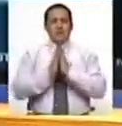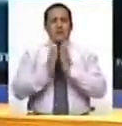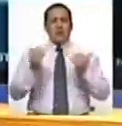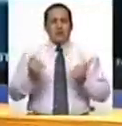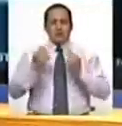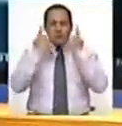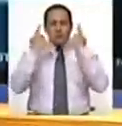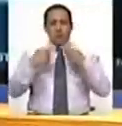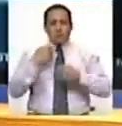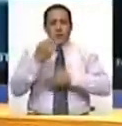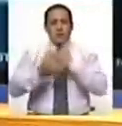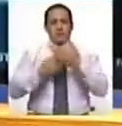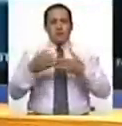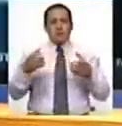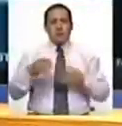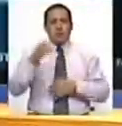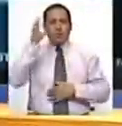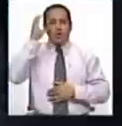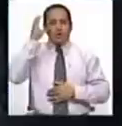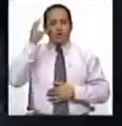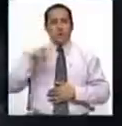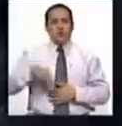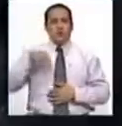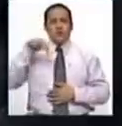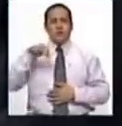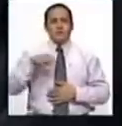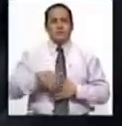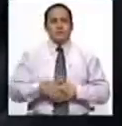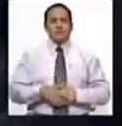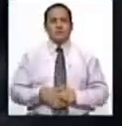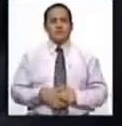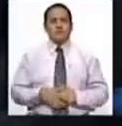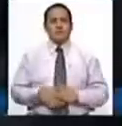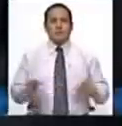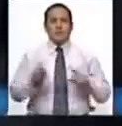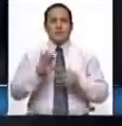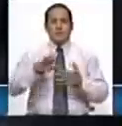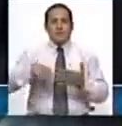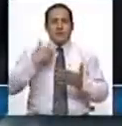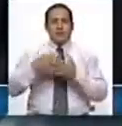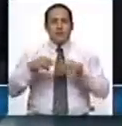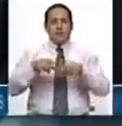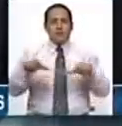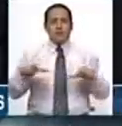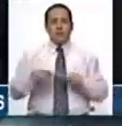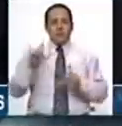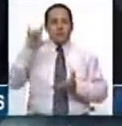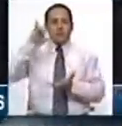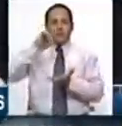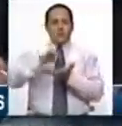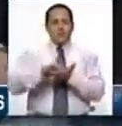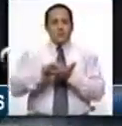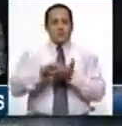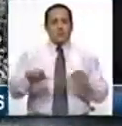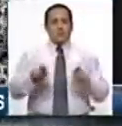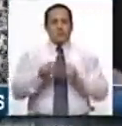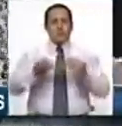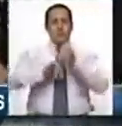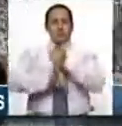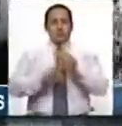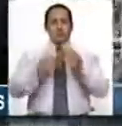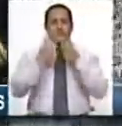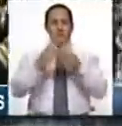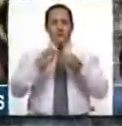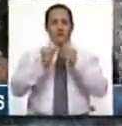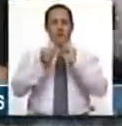acuerdo de coproducción con Corea del Norte llegaron hasta la base aérea de las palmas para inspeccionar el ensamblaje de